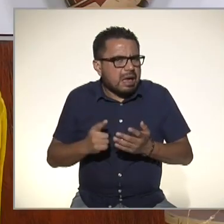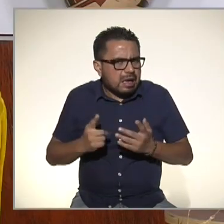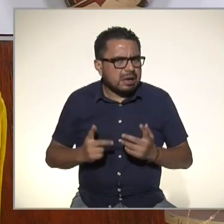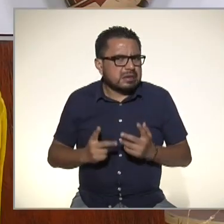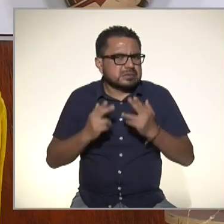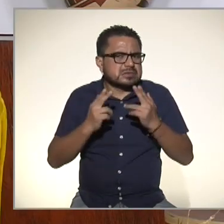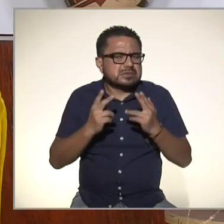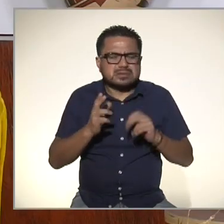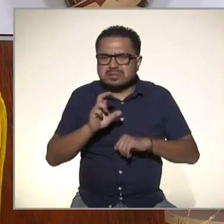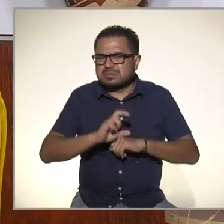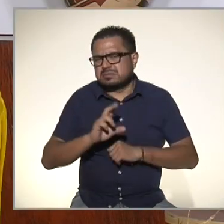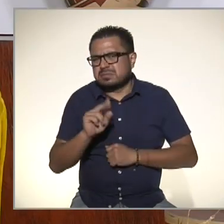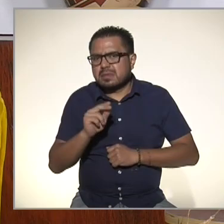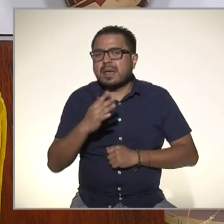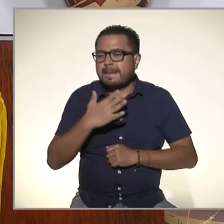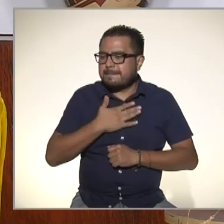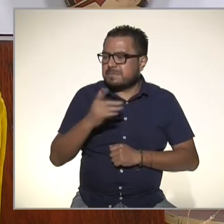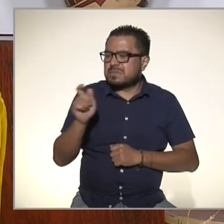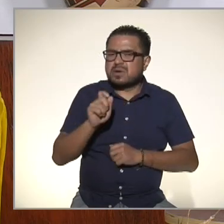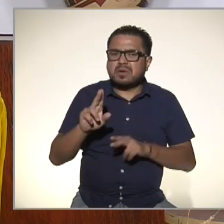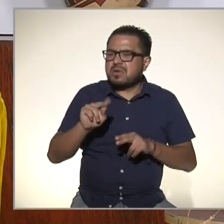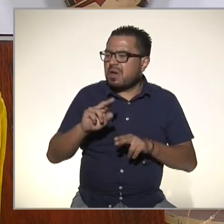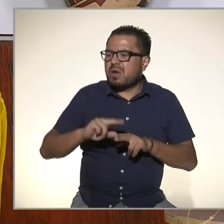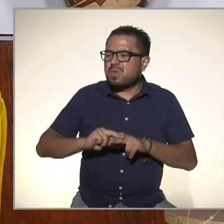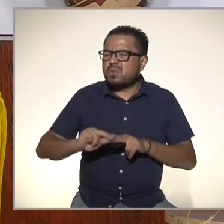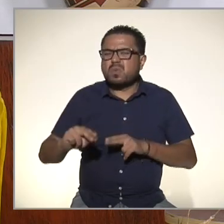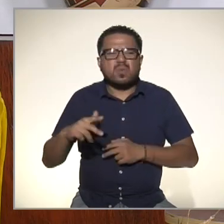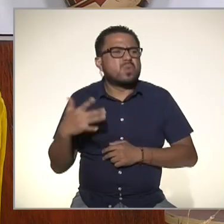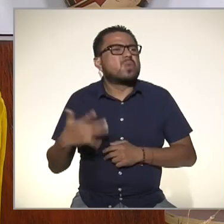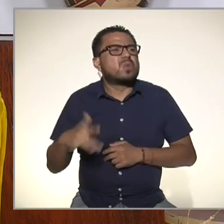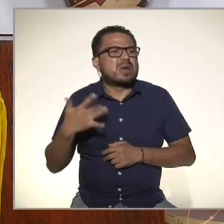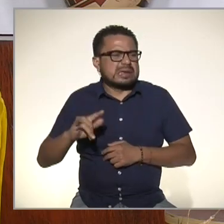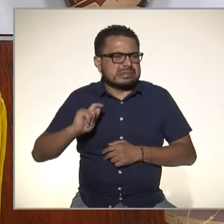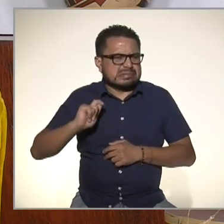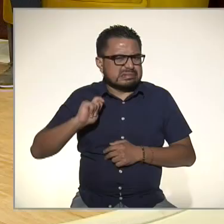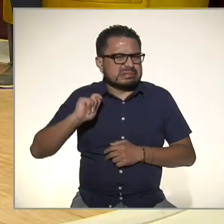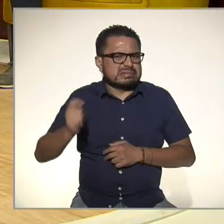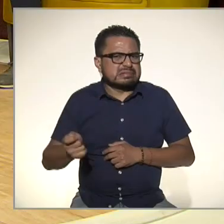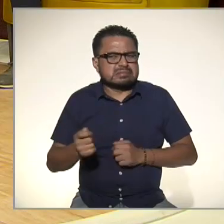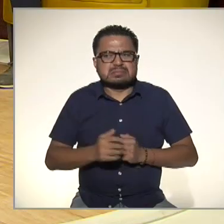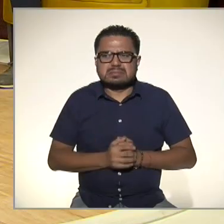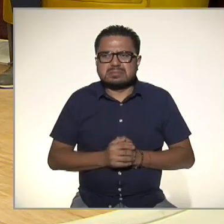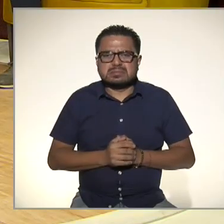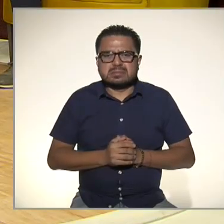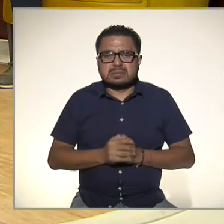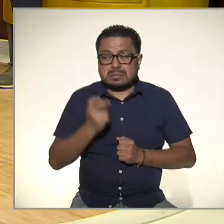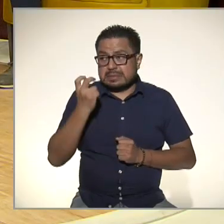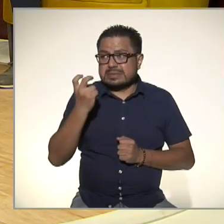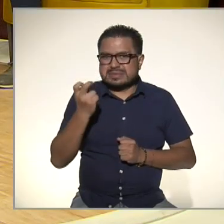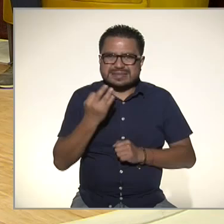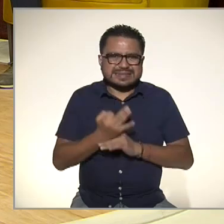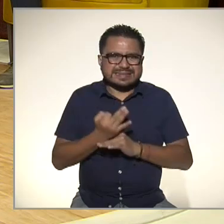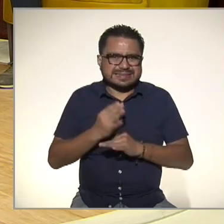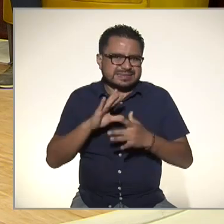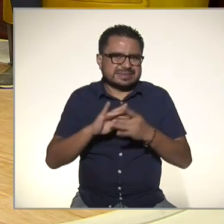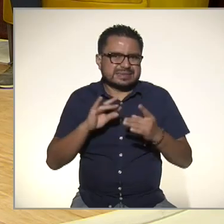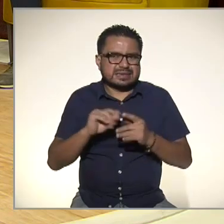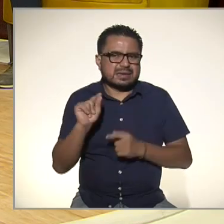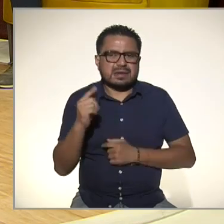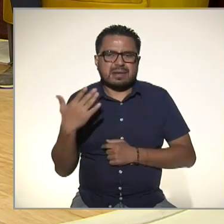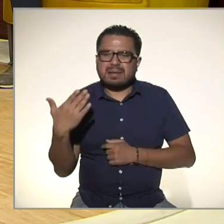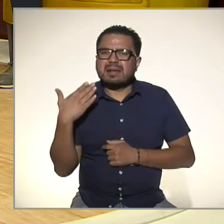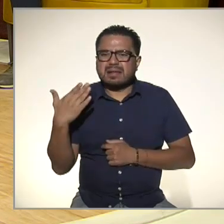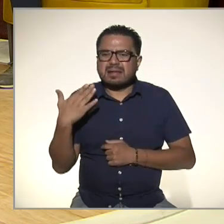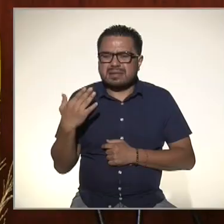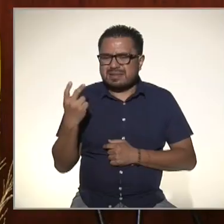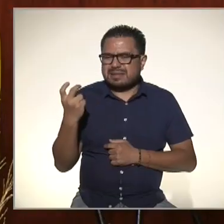Mi novio no eyacula y le duele, ¿qué es? Bueno, ahí justo es lo que platicábamos hace un